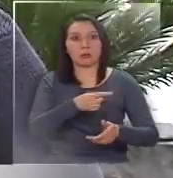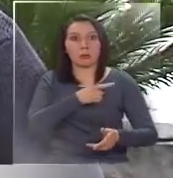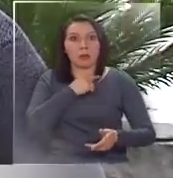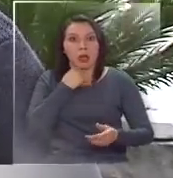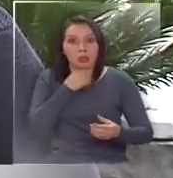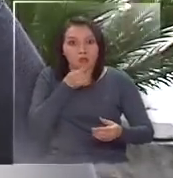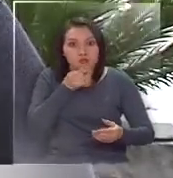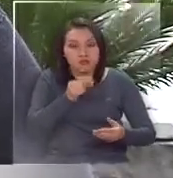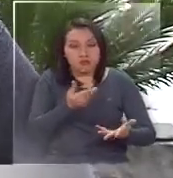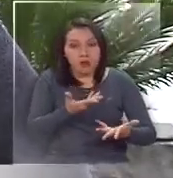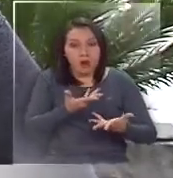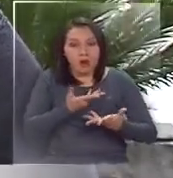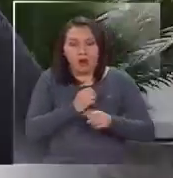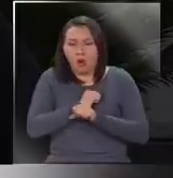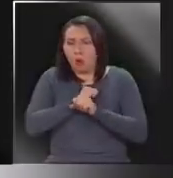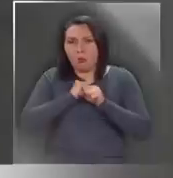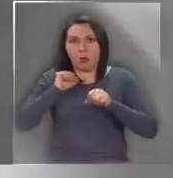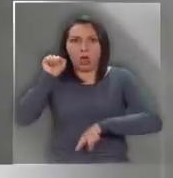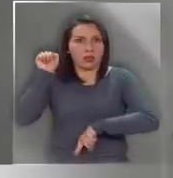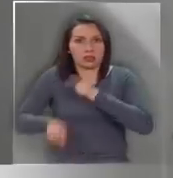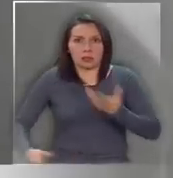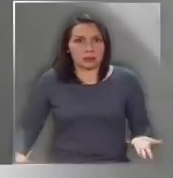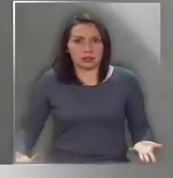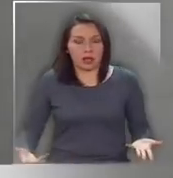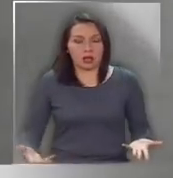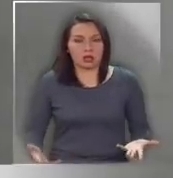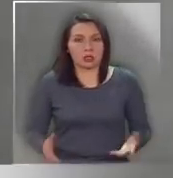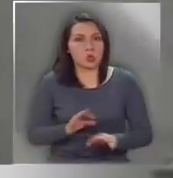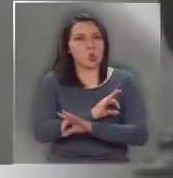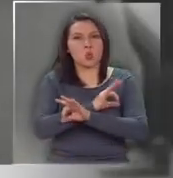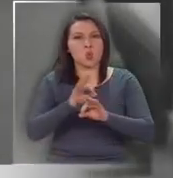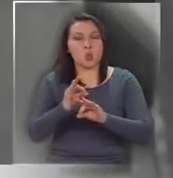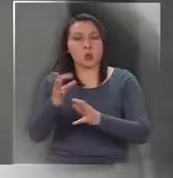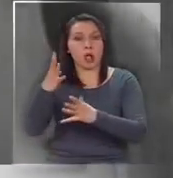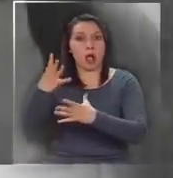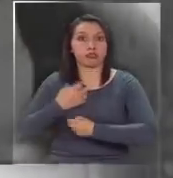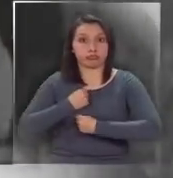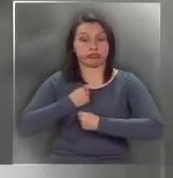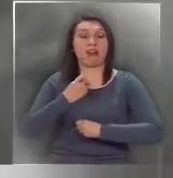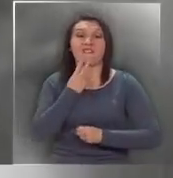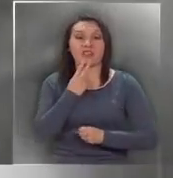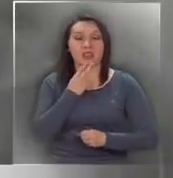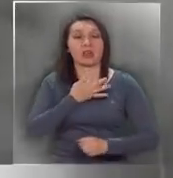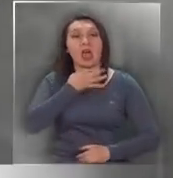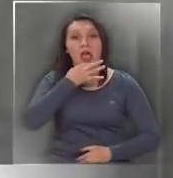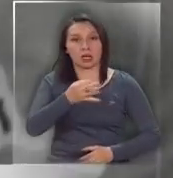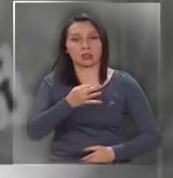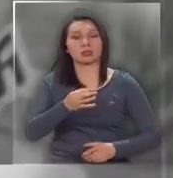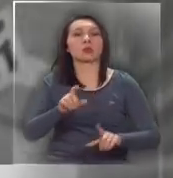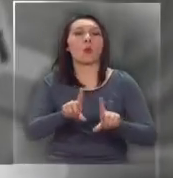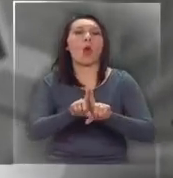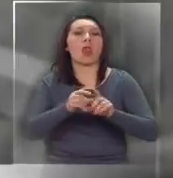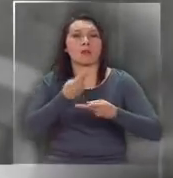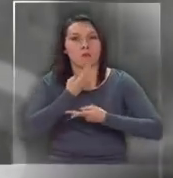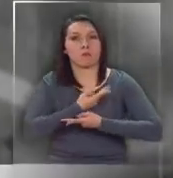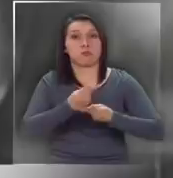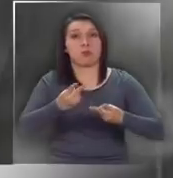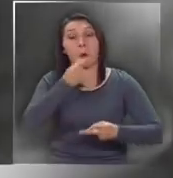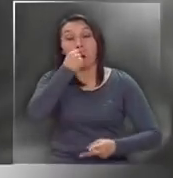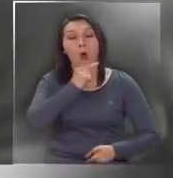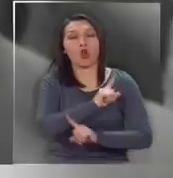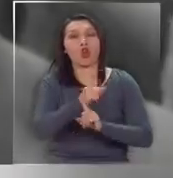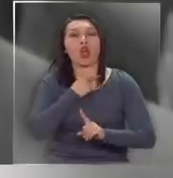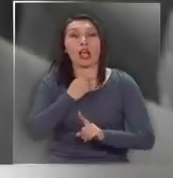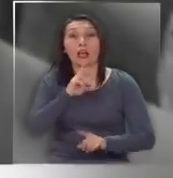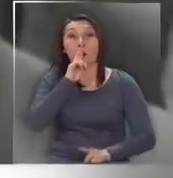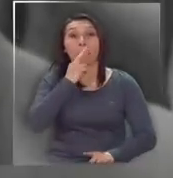la que estaba recibiendo le era inconcebible. Nunca me van a atrapar con vida. Ese era el lema de Hitler. No quería que los